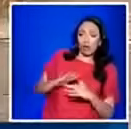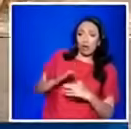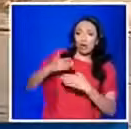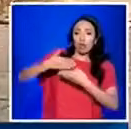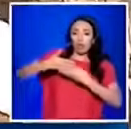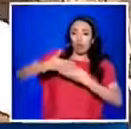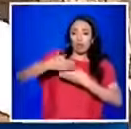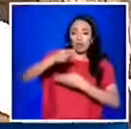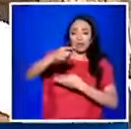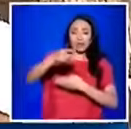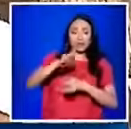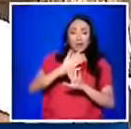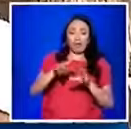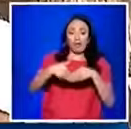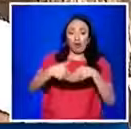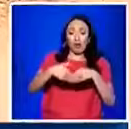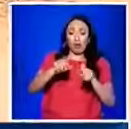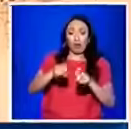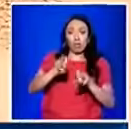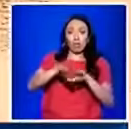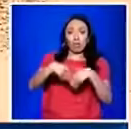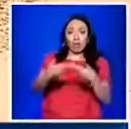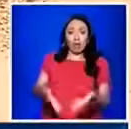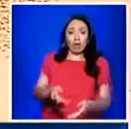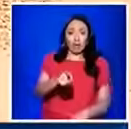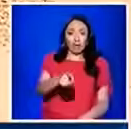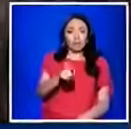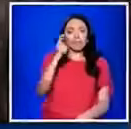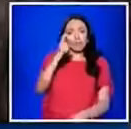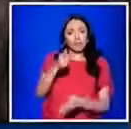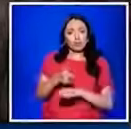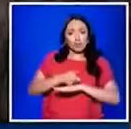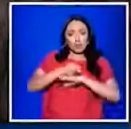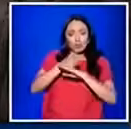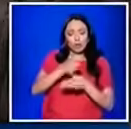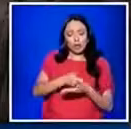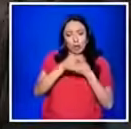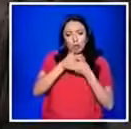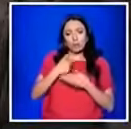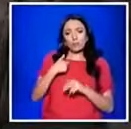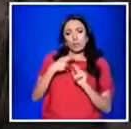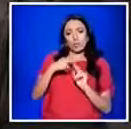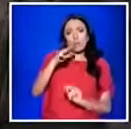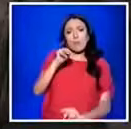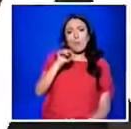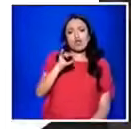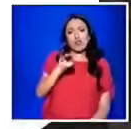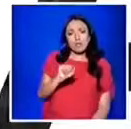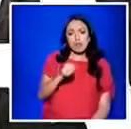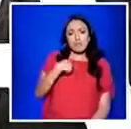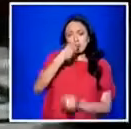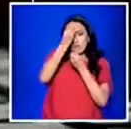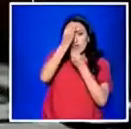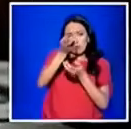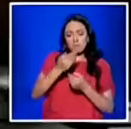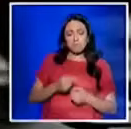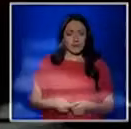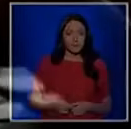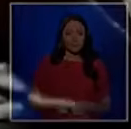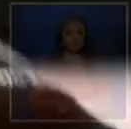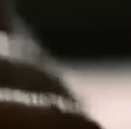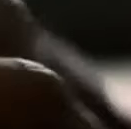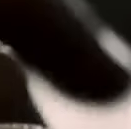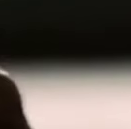preocupa, porque el muro puede colapsar. Ojalá las autoridades nos ayuden. Soy Mónica Gallardo y esta es mi nota. Mi